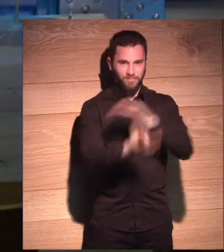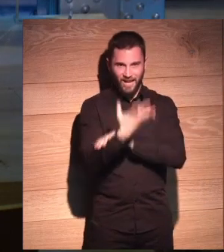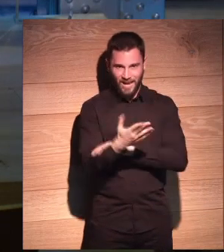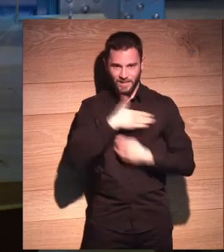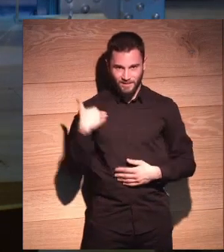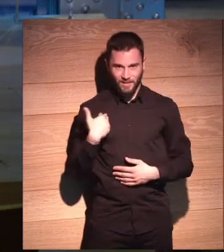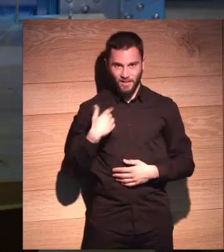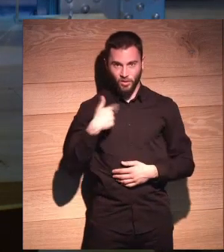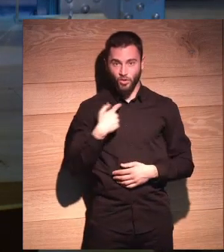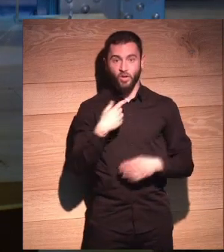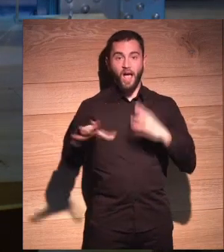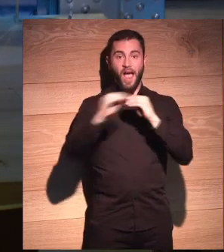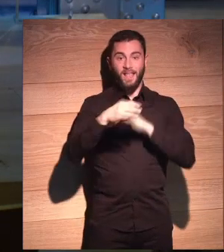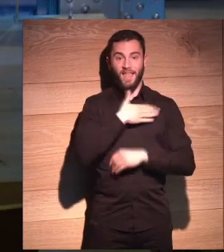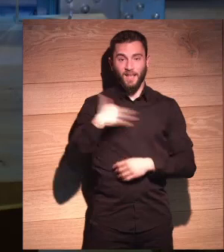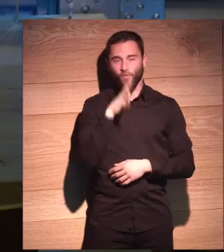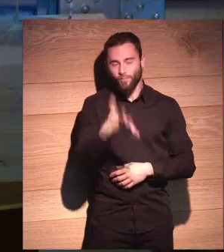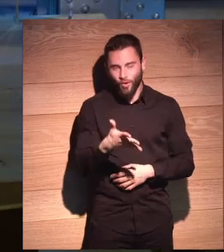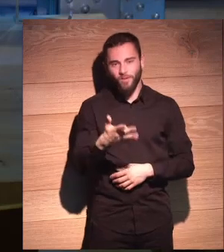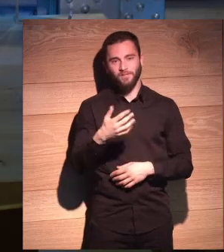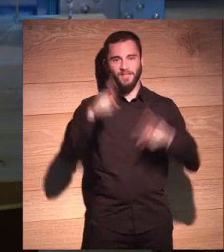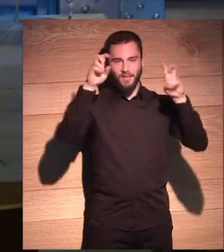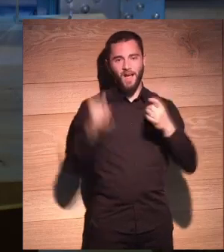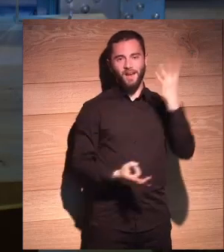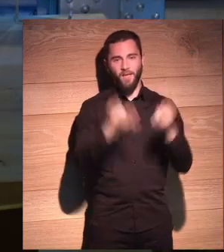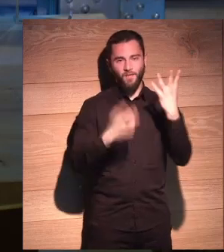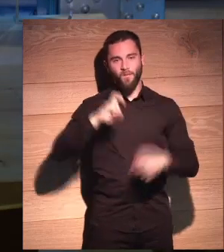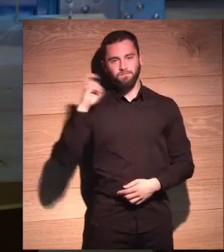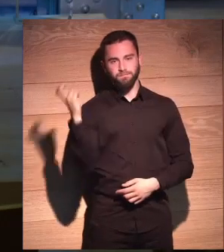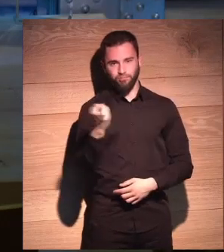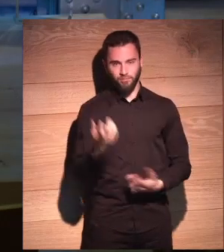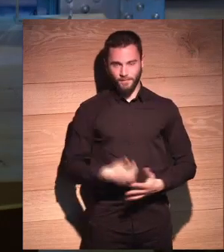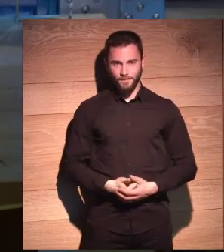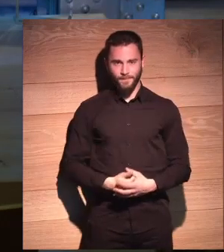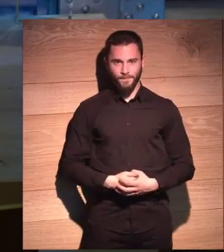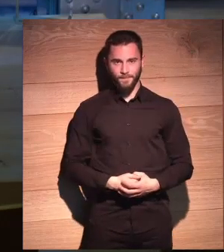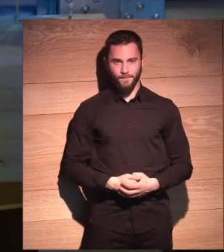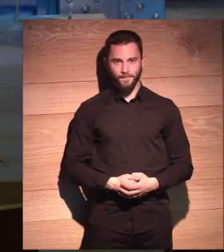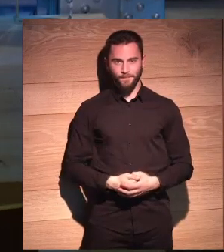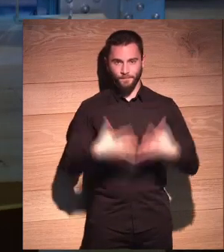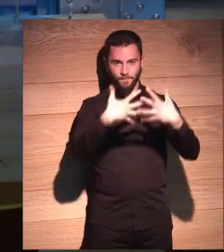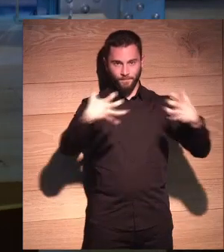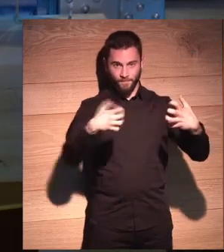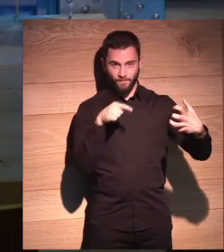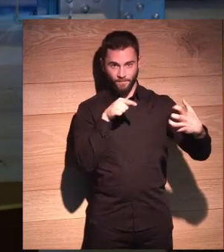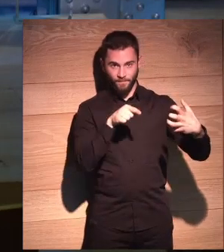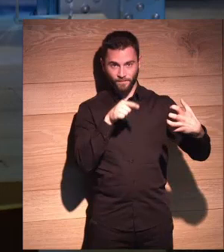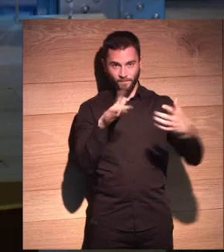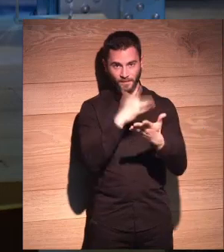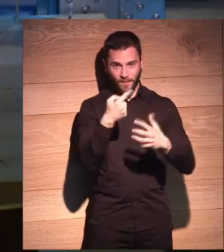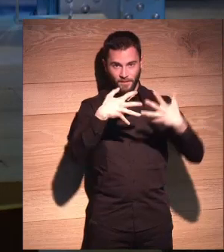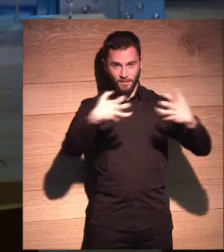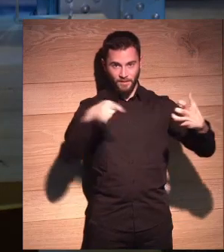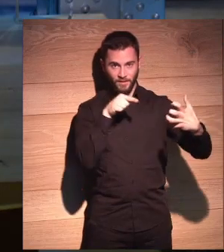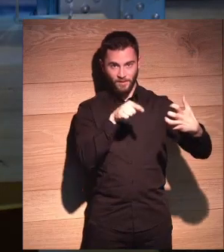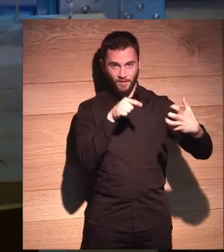apuntar porque el tema de creatividad es muy amplio, ¿no? Ya. Tenemos un artículo dedicado precisamente al